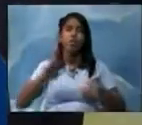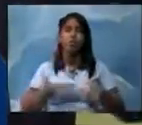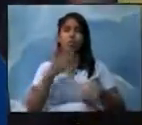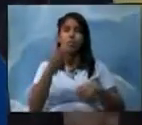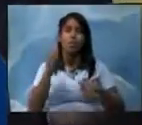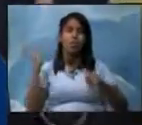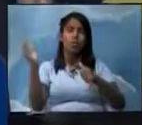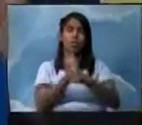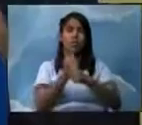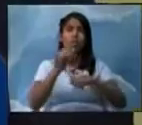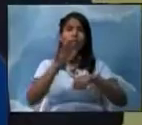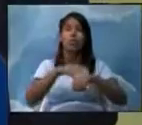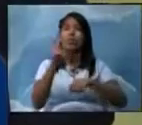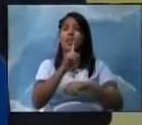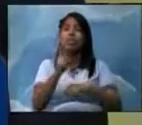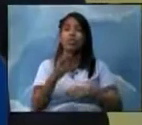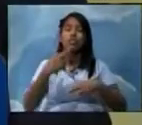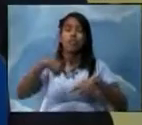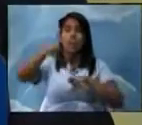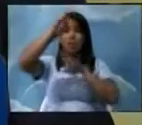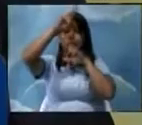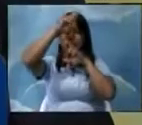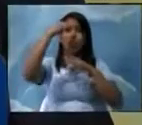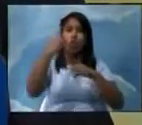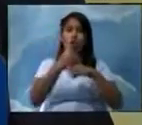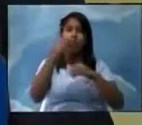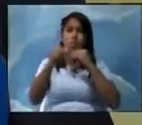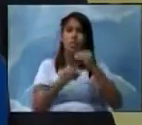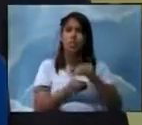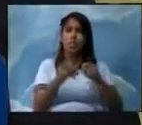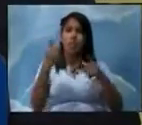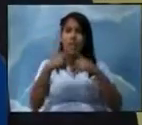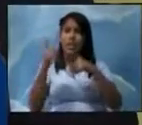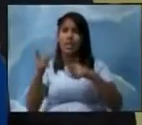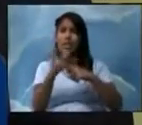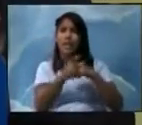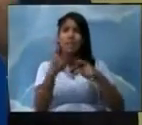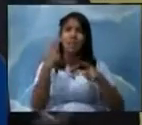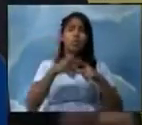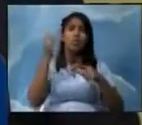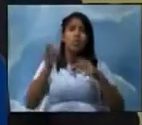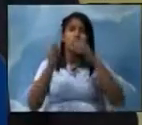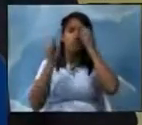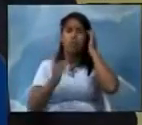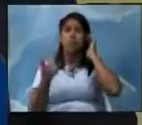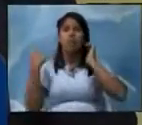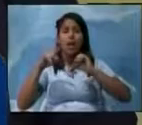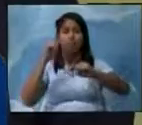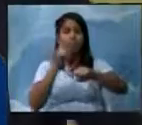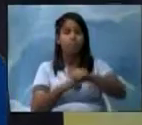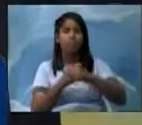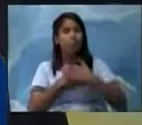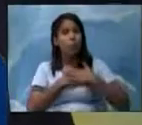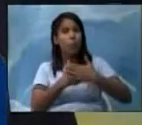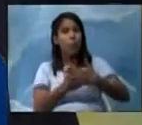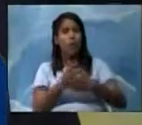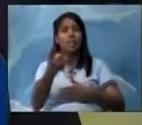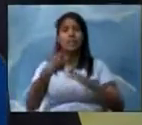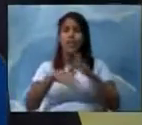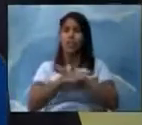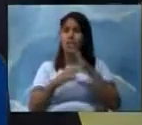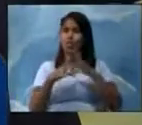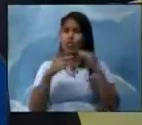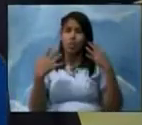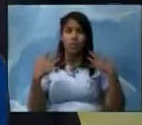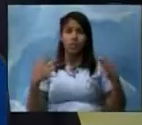lo pudo conseguir porque no se arrepintieron como hicieron los ninivitas pero siempre hay oportunidad y salieron